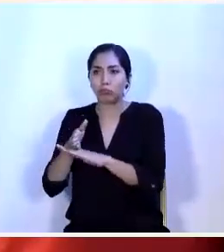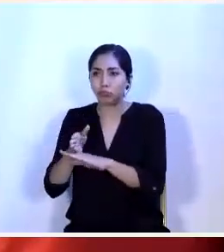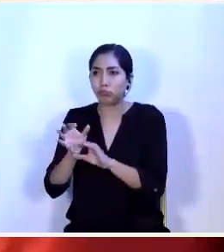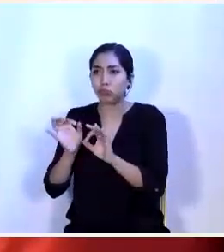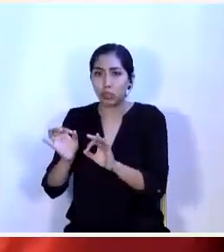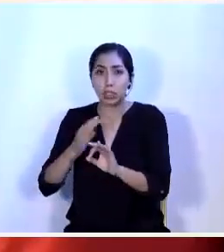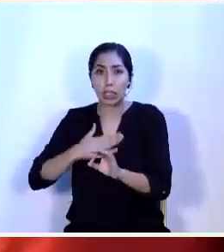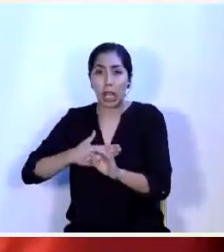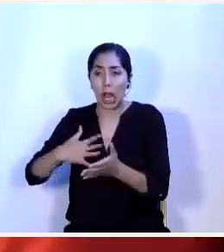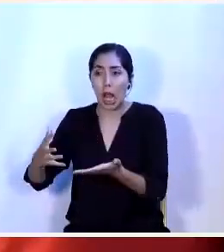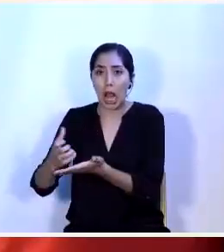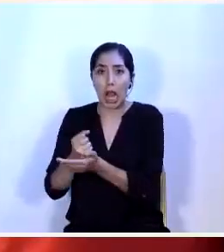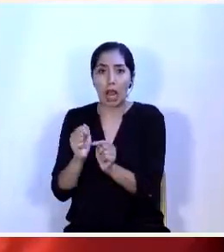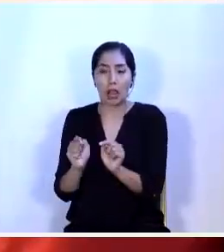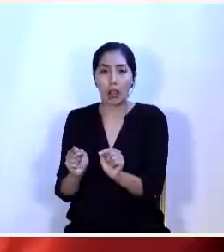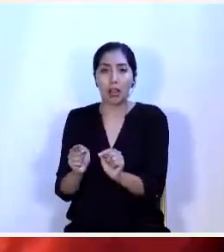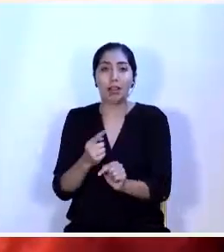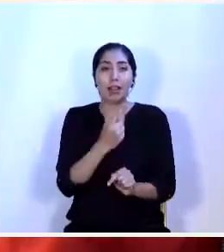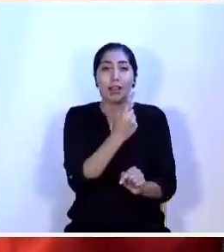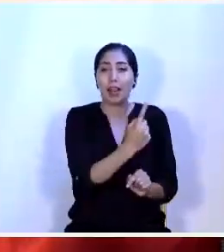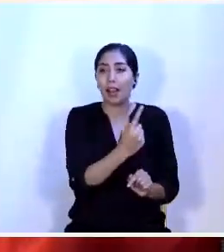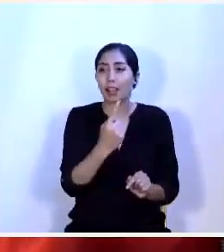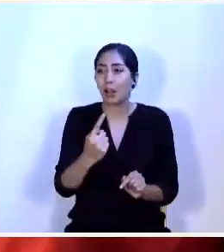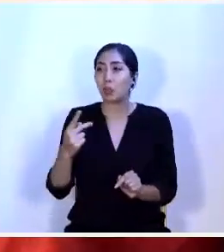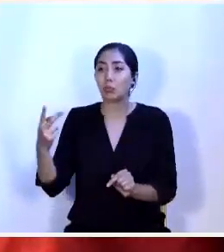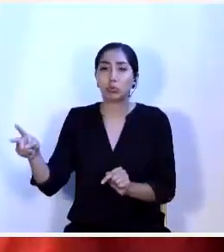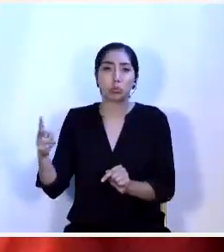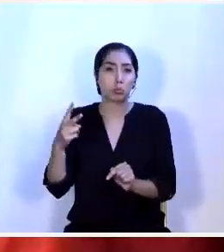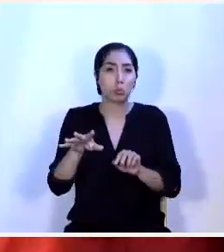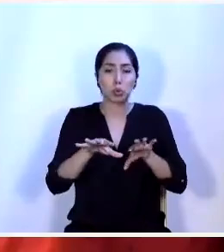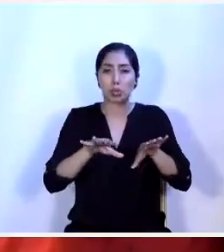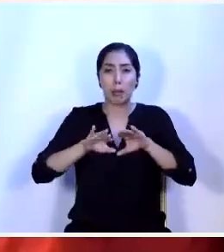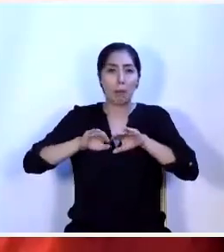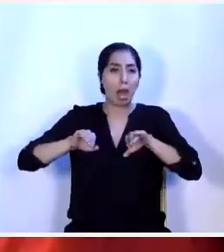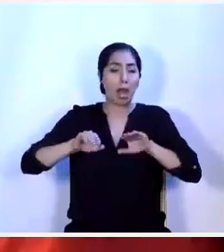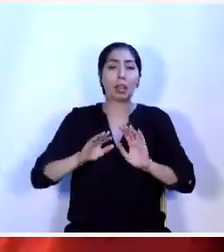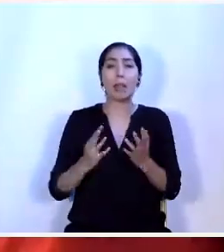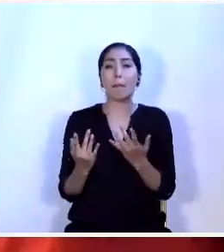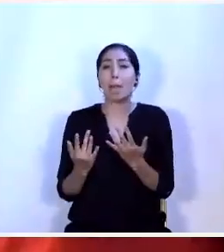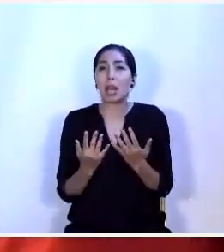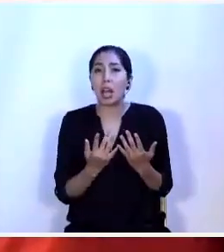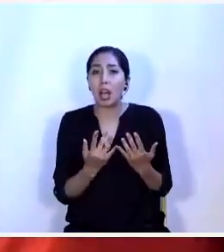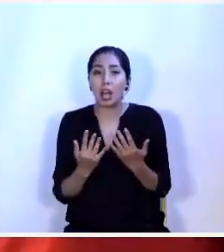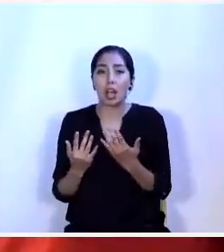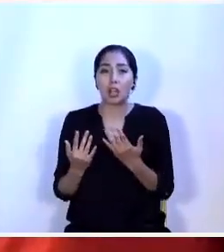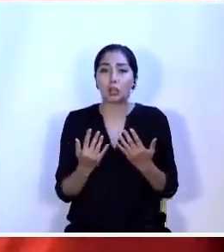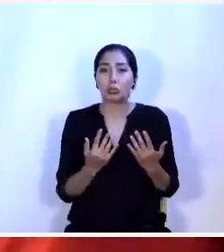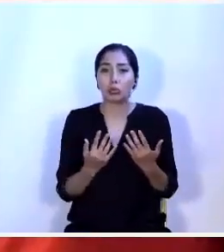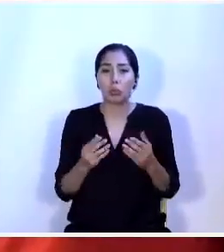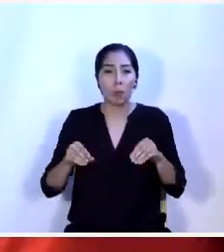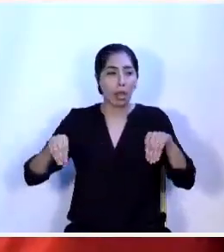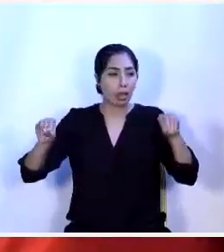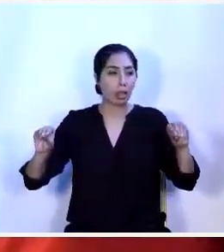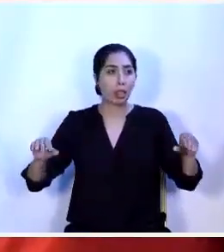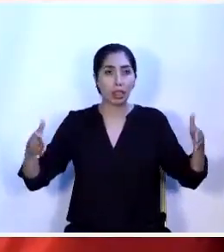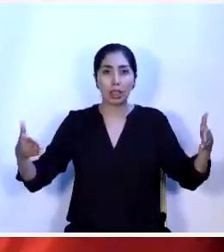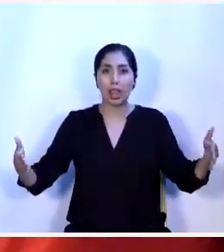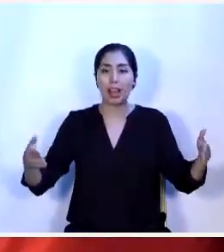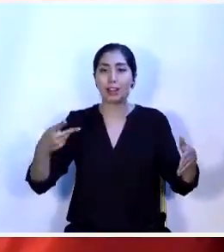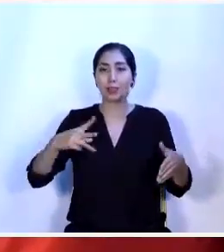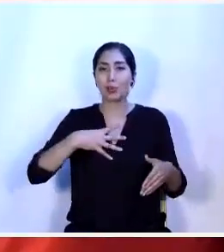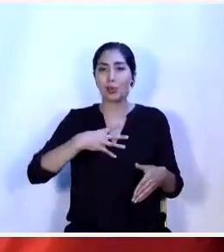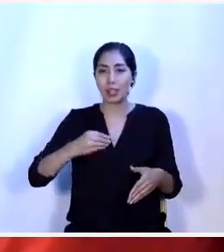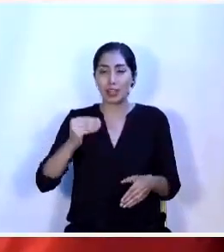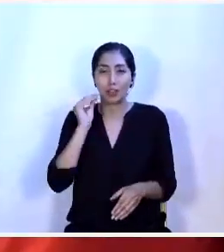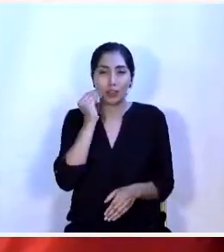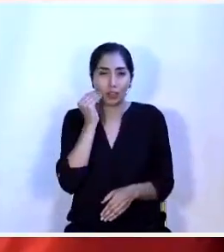disputárselo. Cada uno en lo suyo para siempre, esperando, tendidos los manteles a sus hijos y